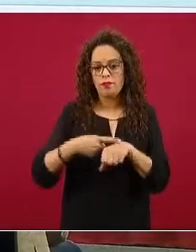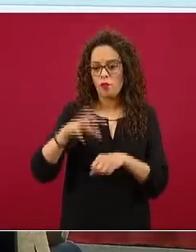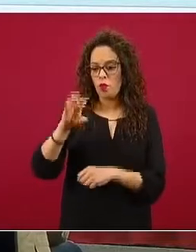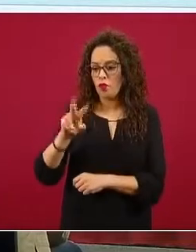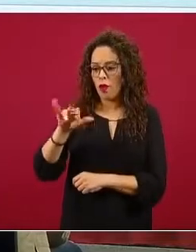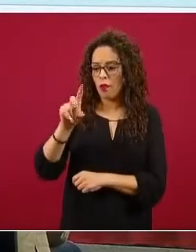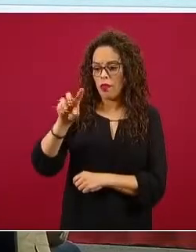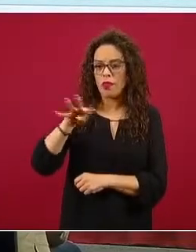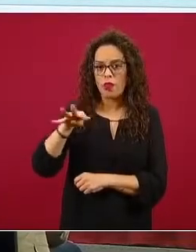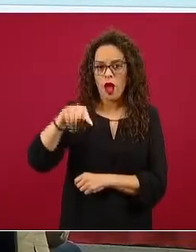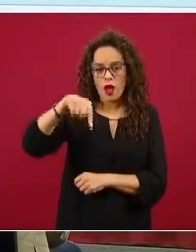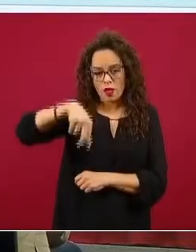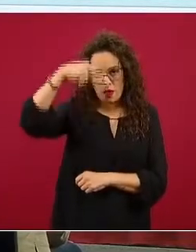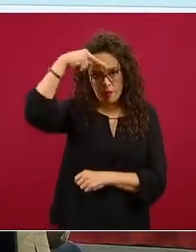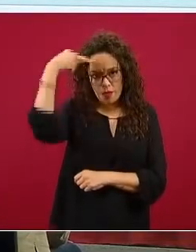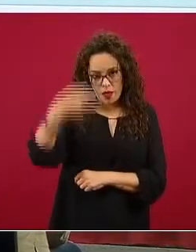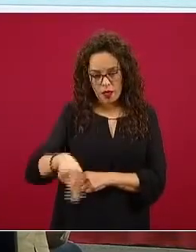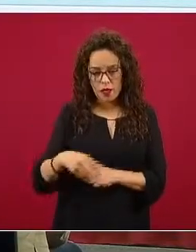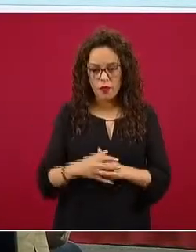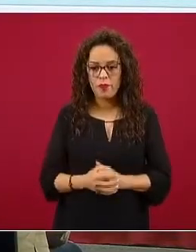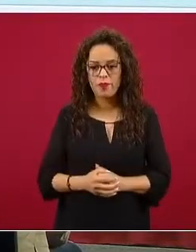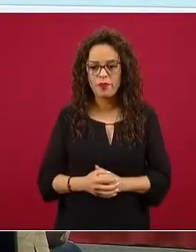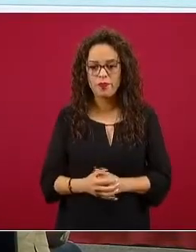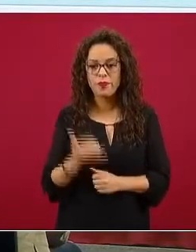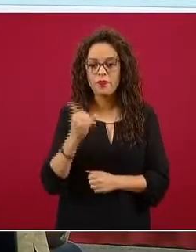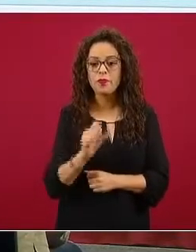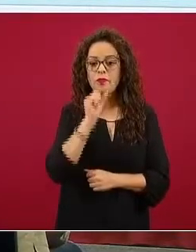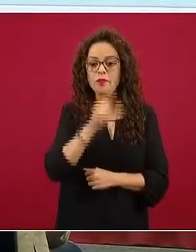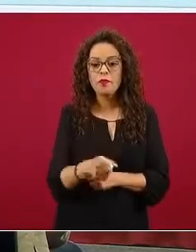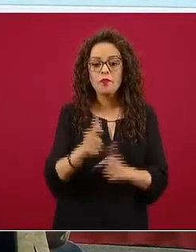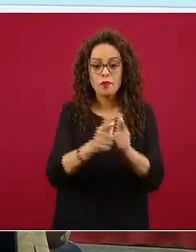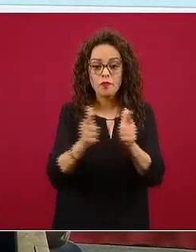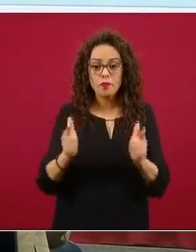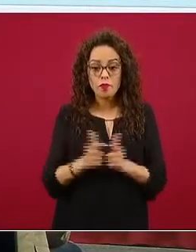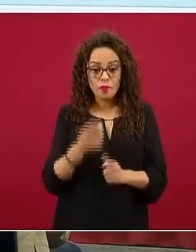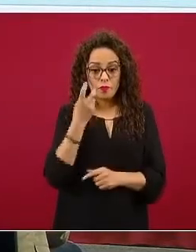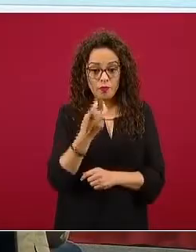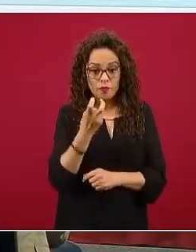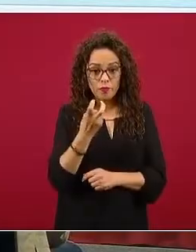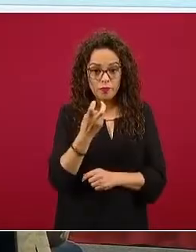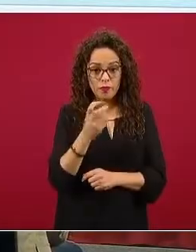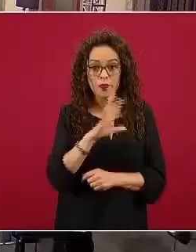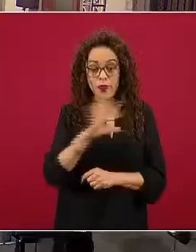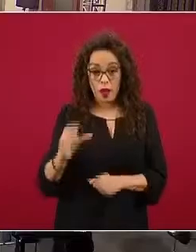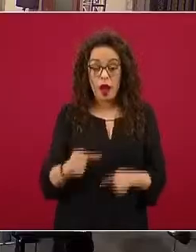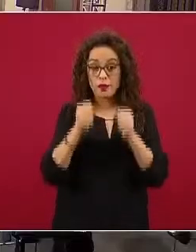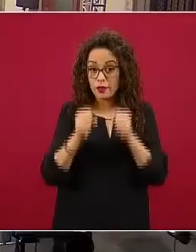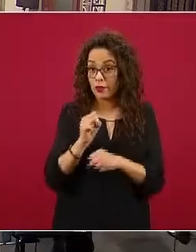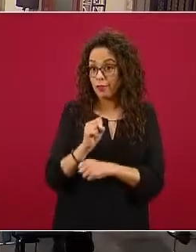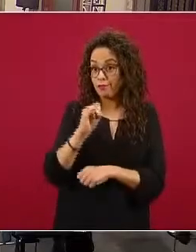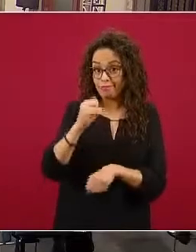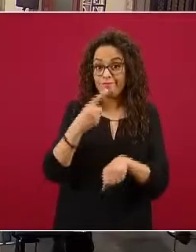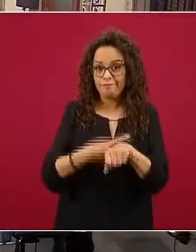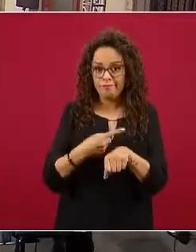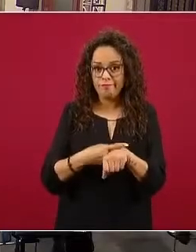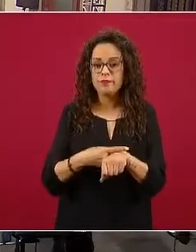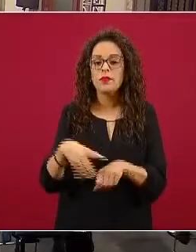en México. Así también y como parte de este mismo grupo de los casos confirmados, tenemos